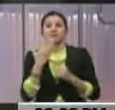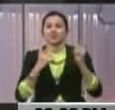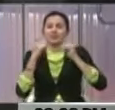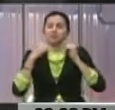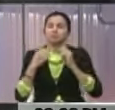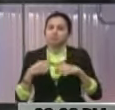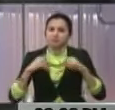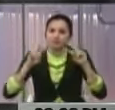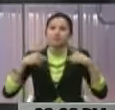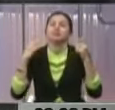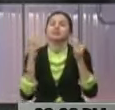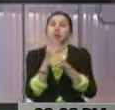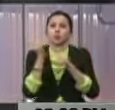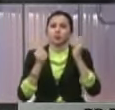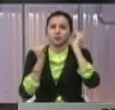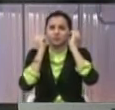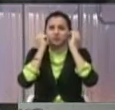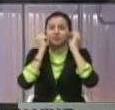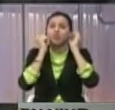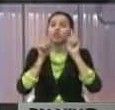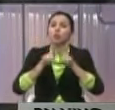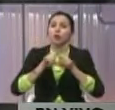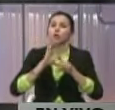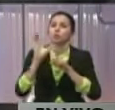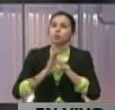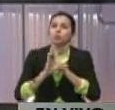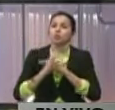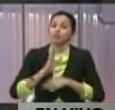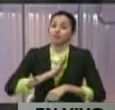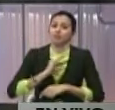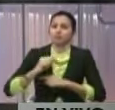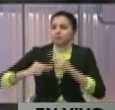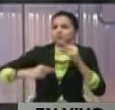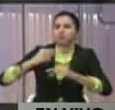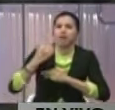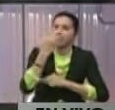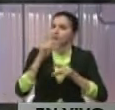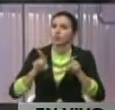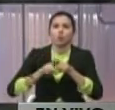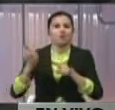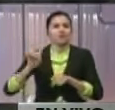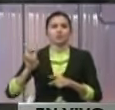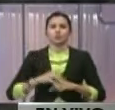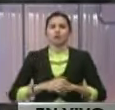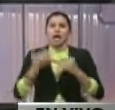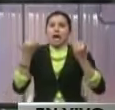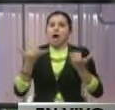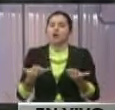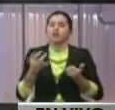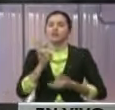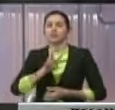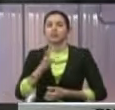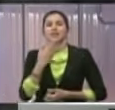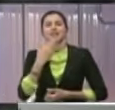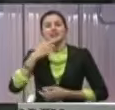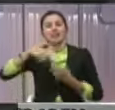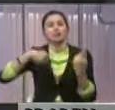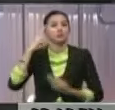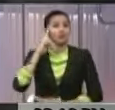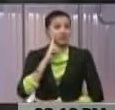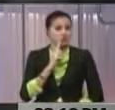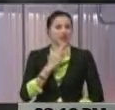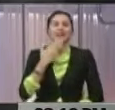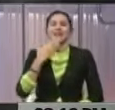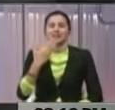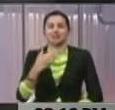africano, como nuestra cultura también es africana. Hoy, Venezuela, gracias a la Revolución Bolivariana,